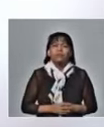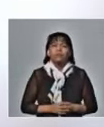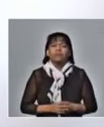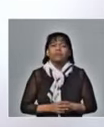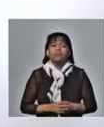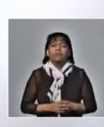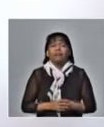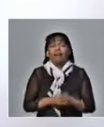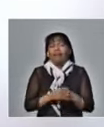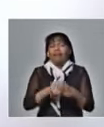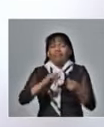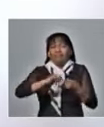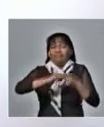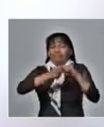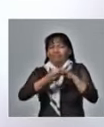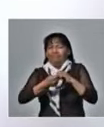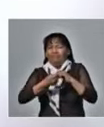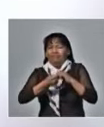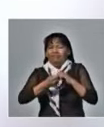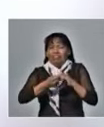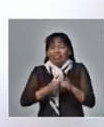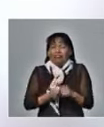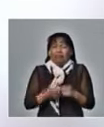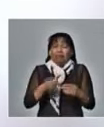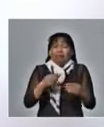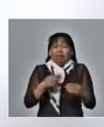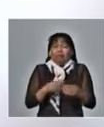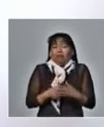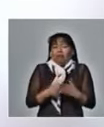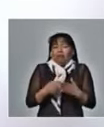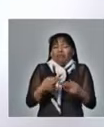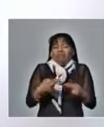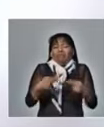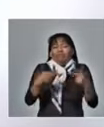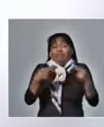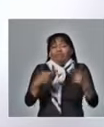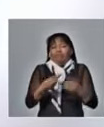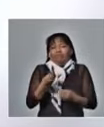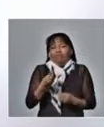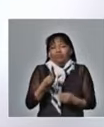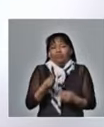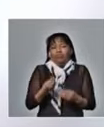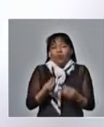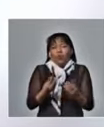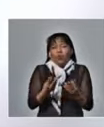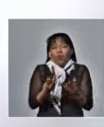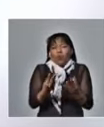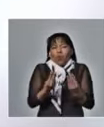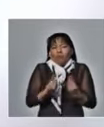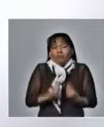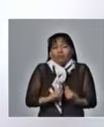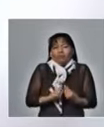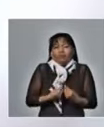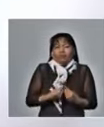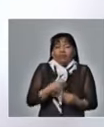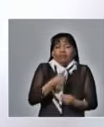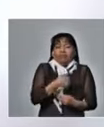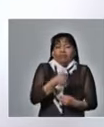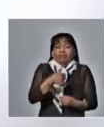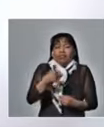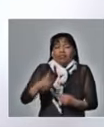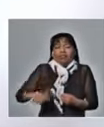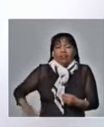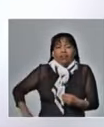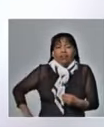se convirtieron en un modelo de negocios, es decir, en una forma de ganar dinero en cada acto de